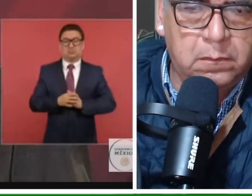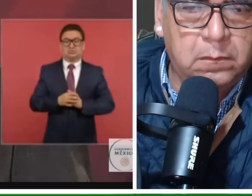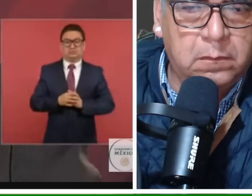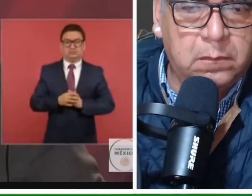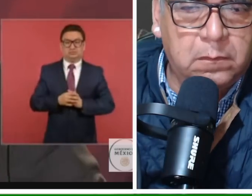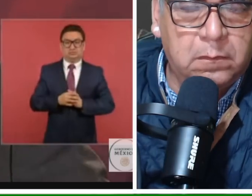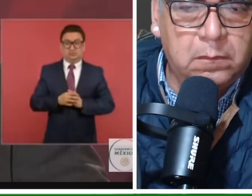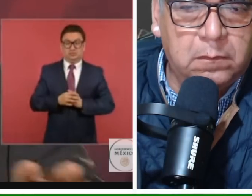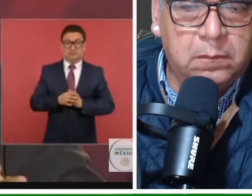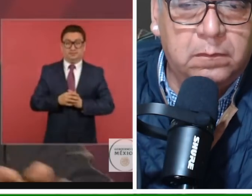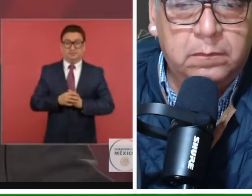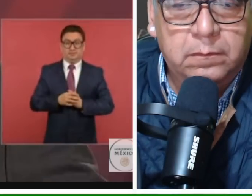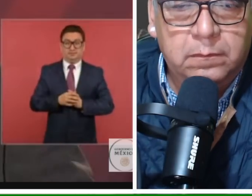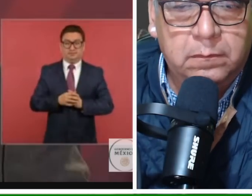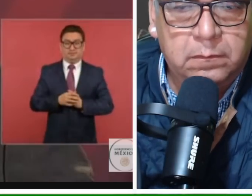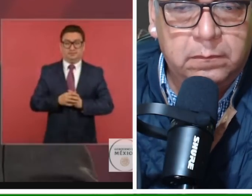Ojalá y eso